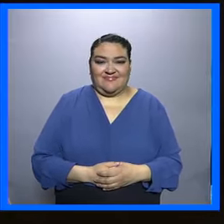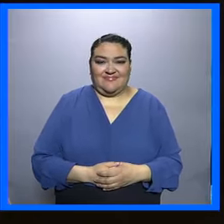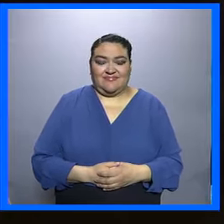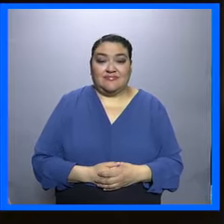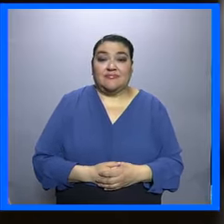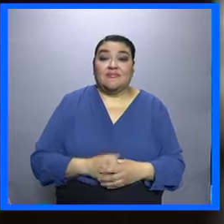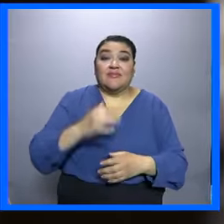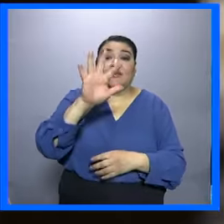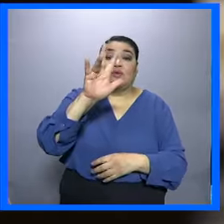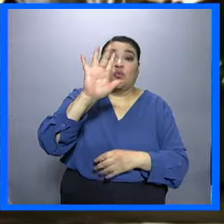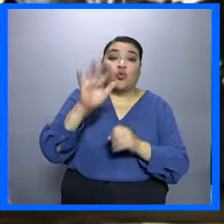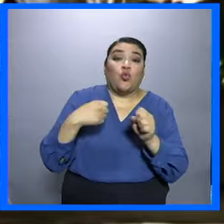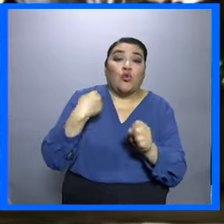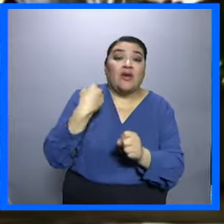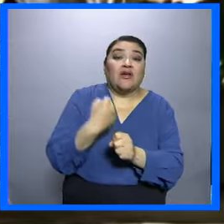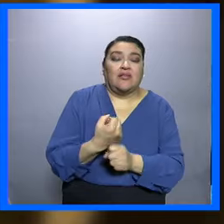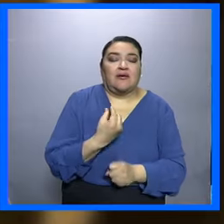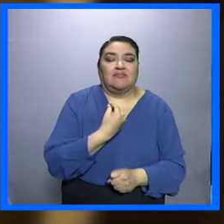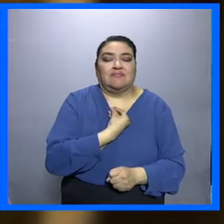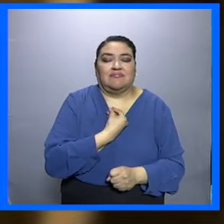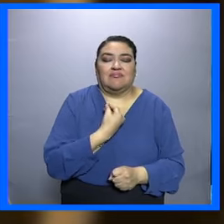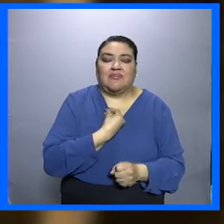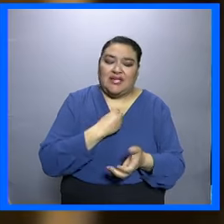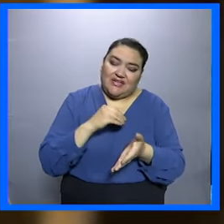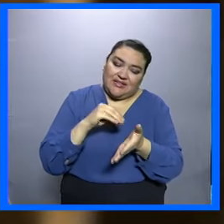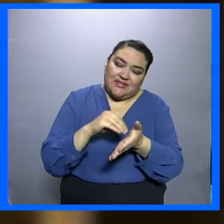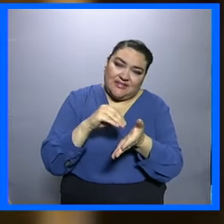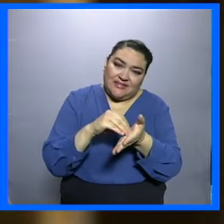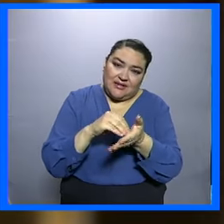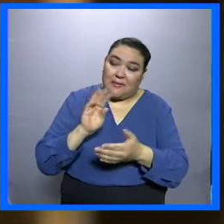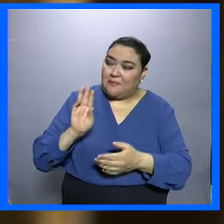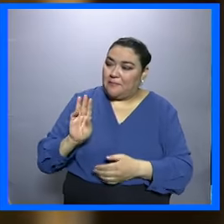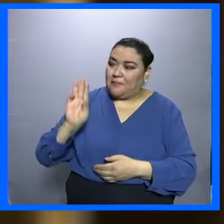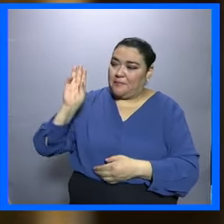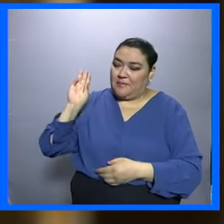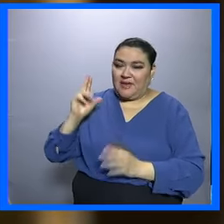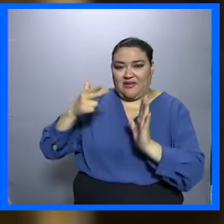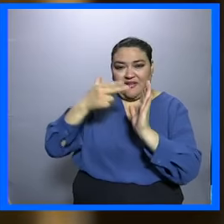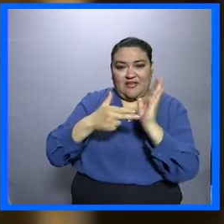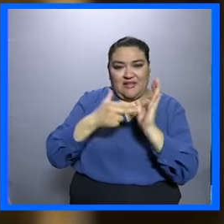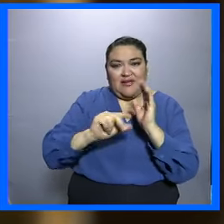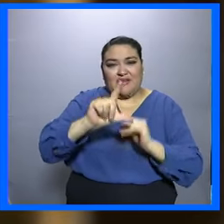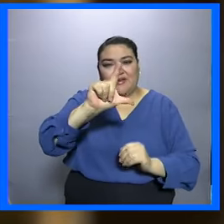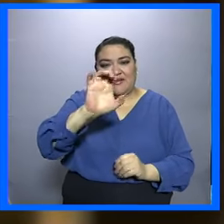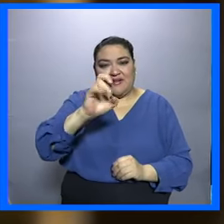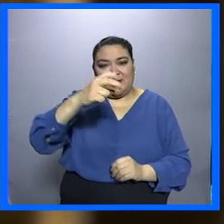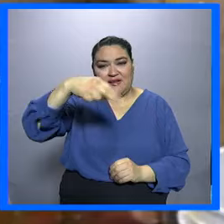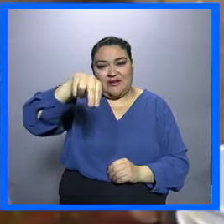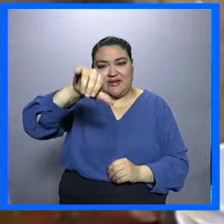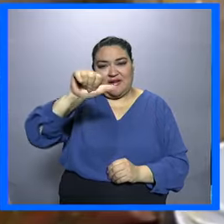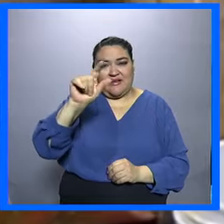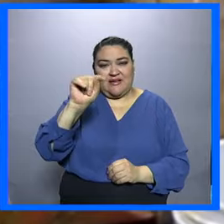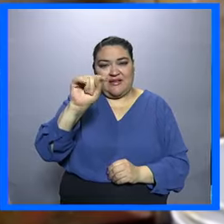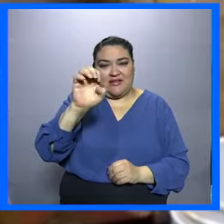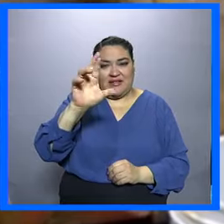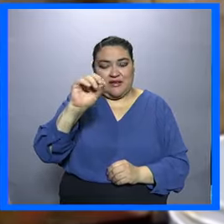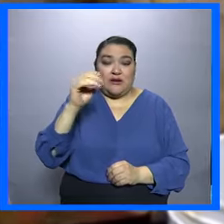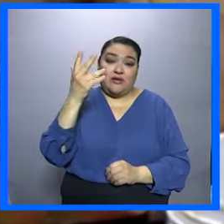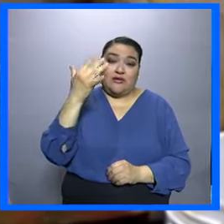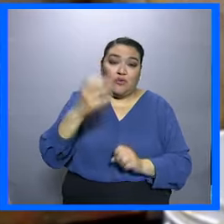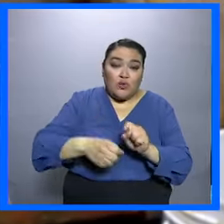Medio siglo de insistir y resistir cumplió el miércoles pasado el emblemático taller Leñateros, pero también medio siglo de crear